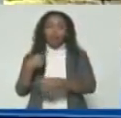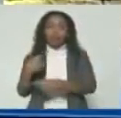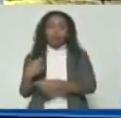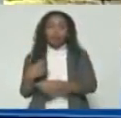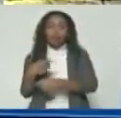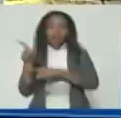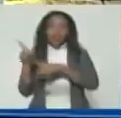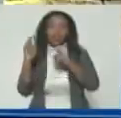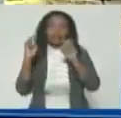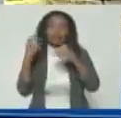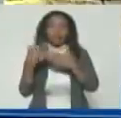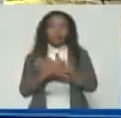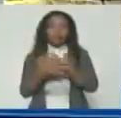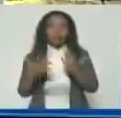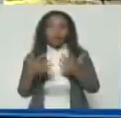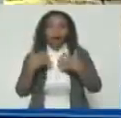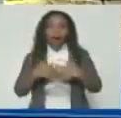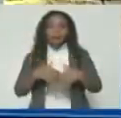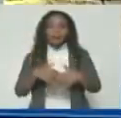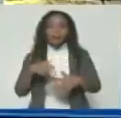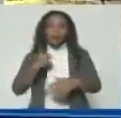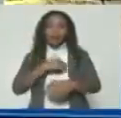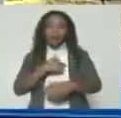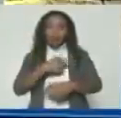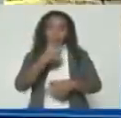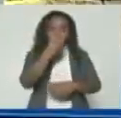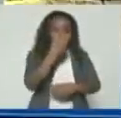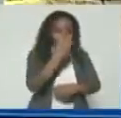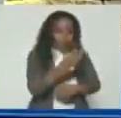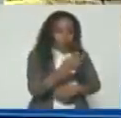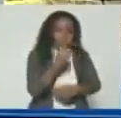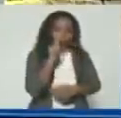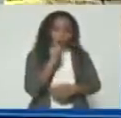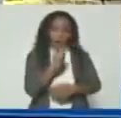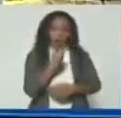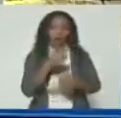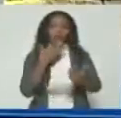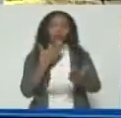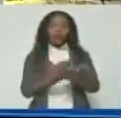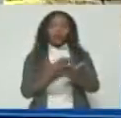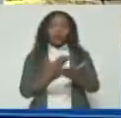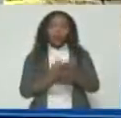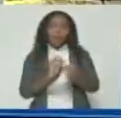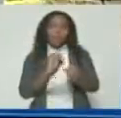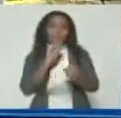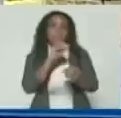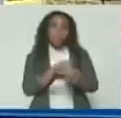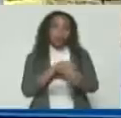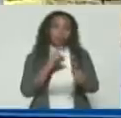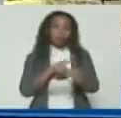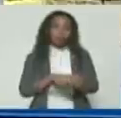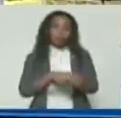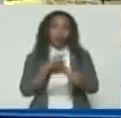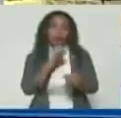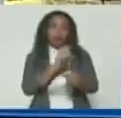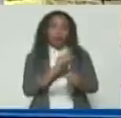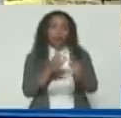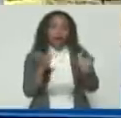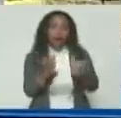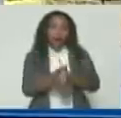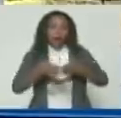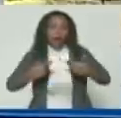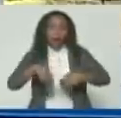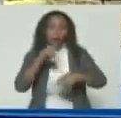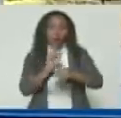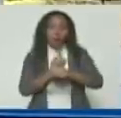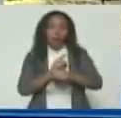caso, la empresa que estamos visitando justamente ha solicitado ser incorporado a la cartera única productiva. Así que,